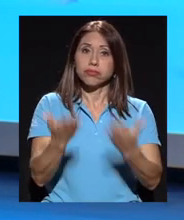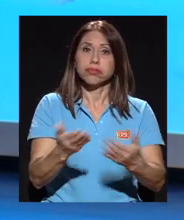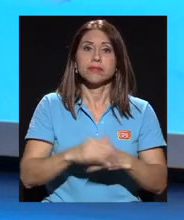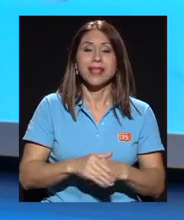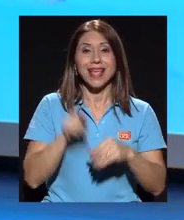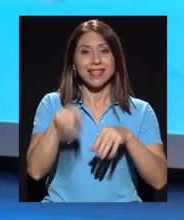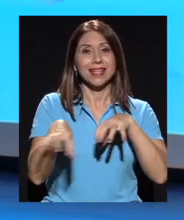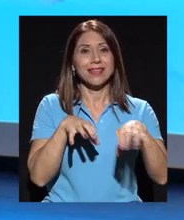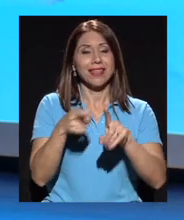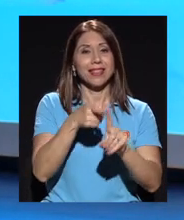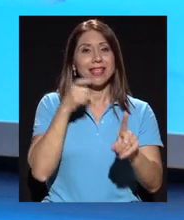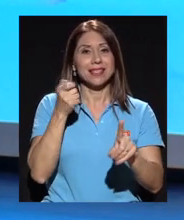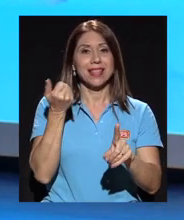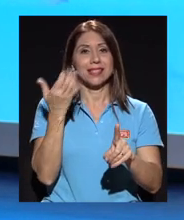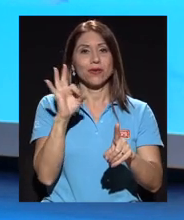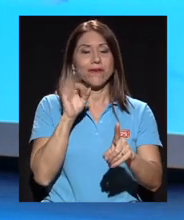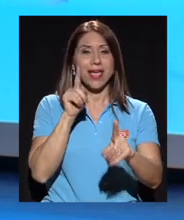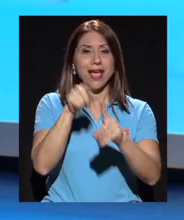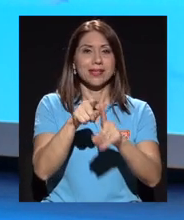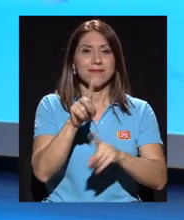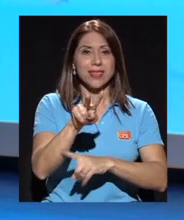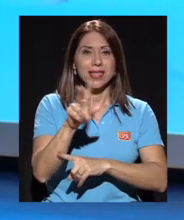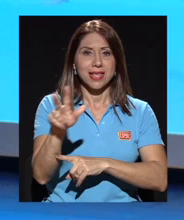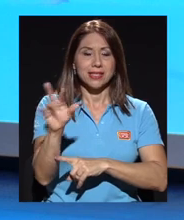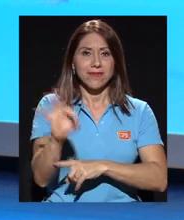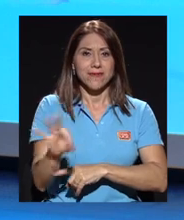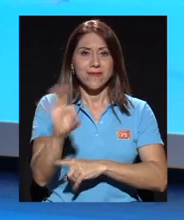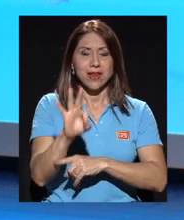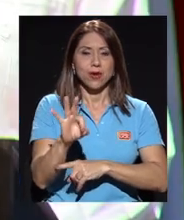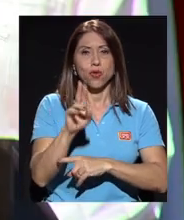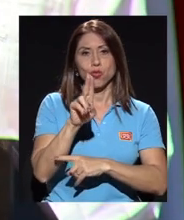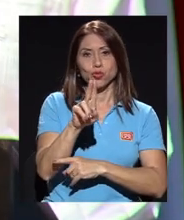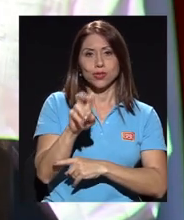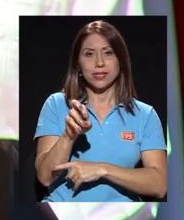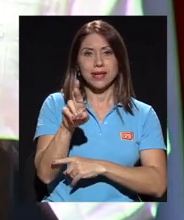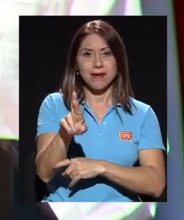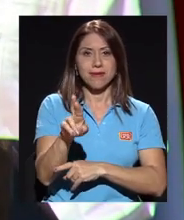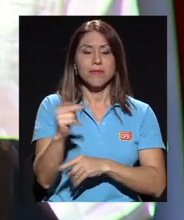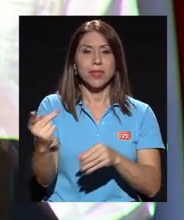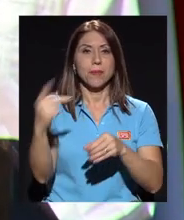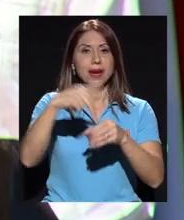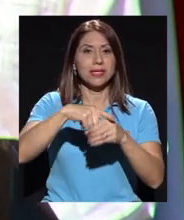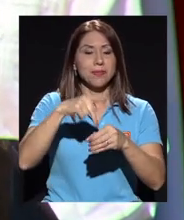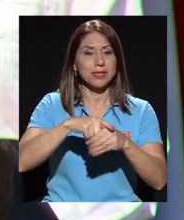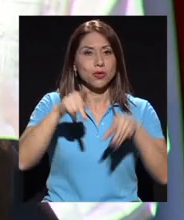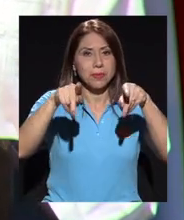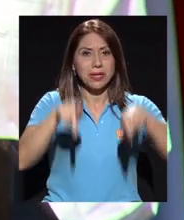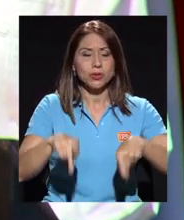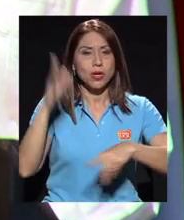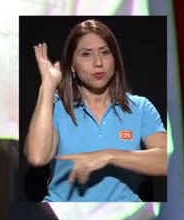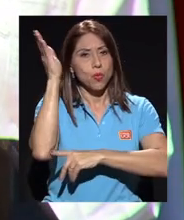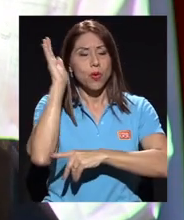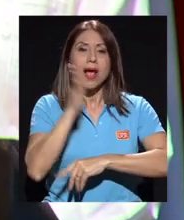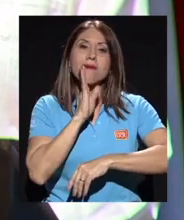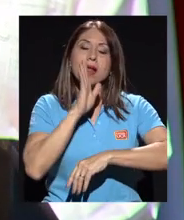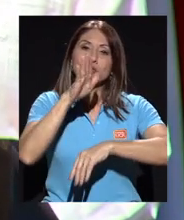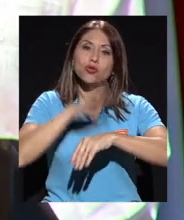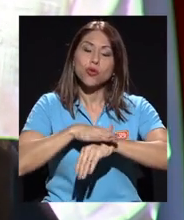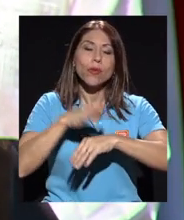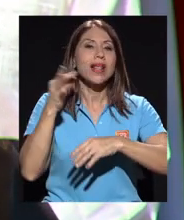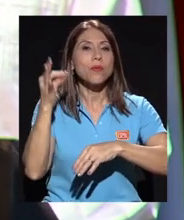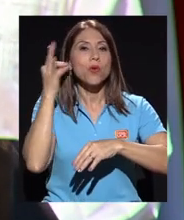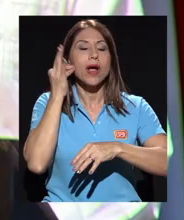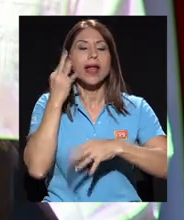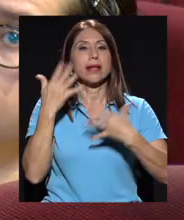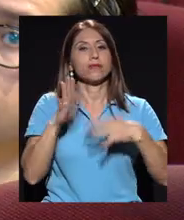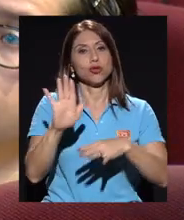se realizó del 19 al 23 de febrero en la Universidad de Costa Rica y tuvo la participación de ponentes que rescataron el aporte de la mujer